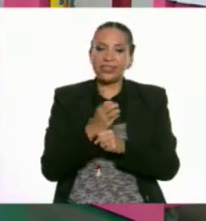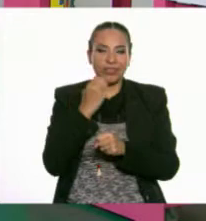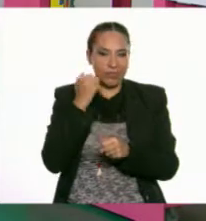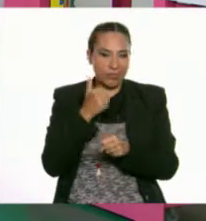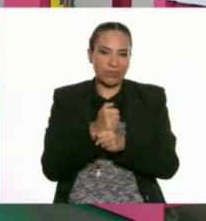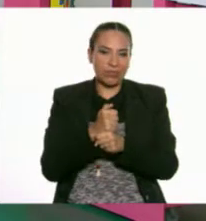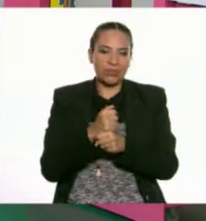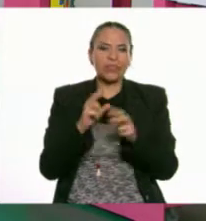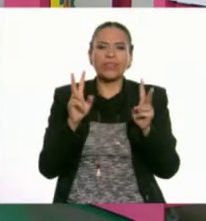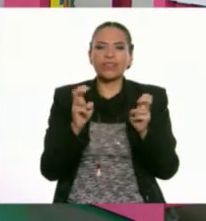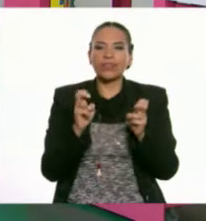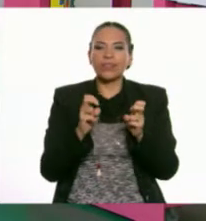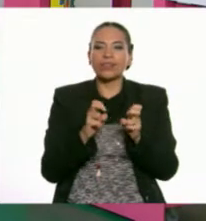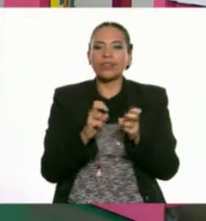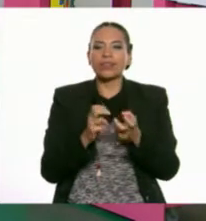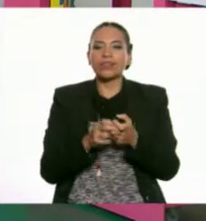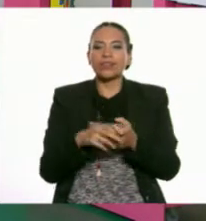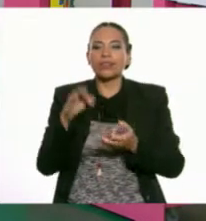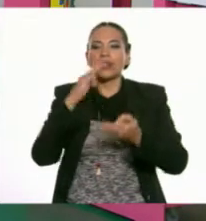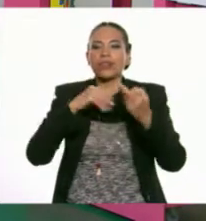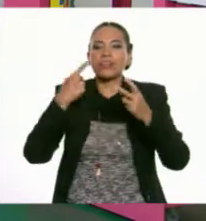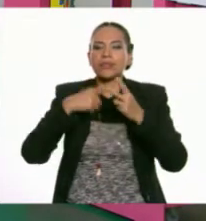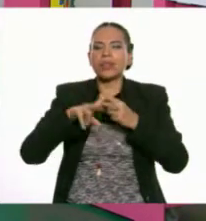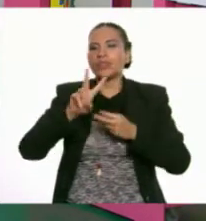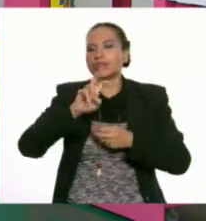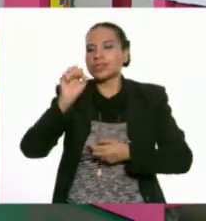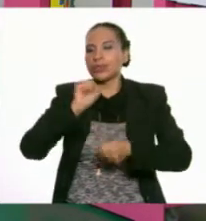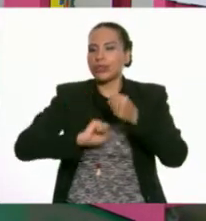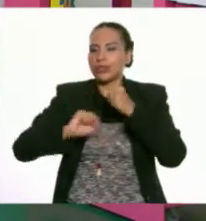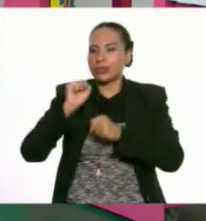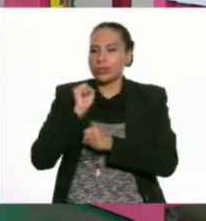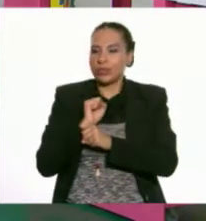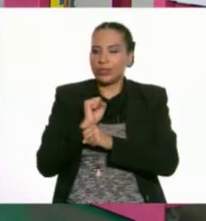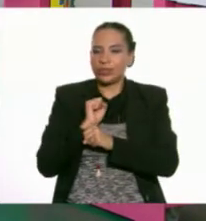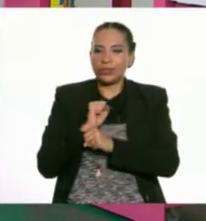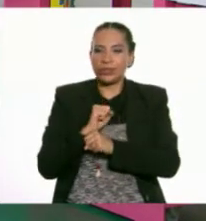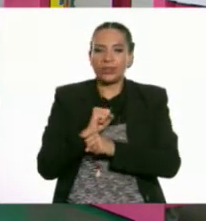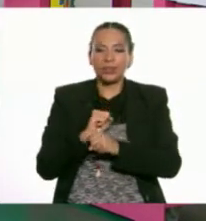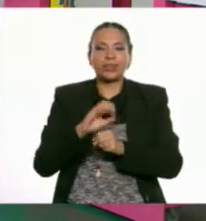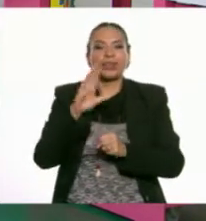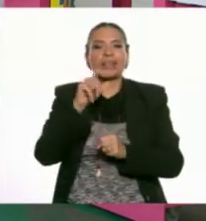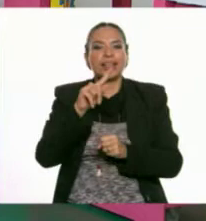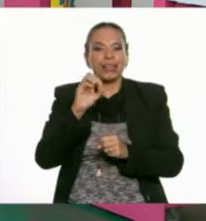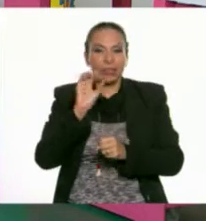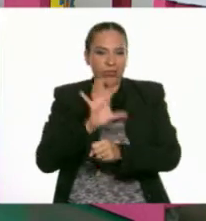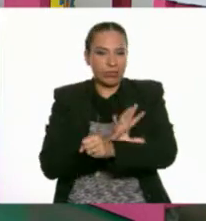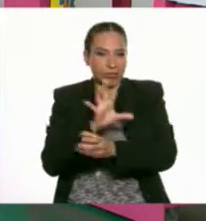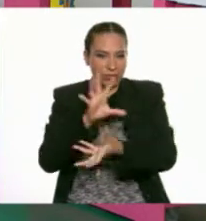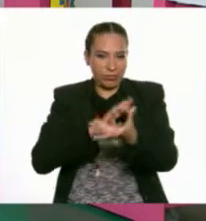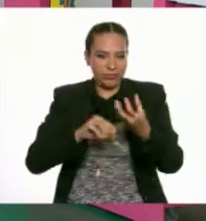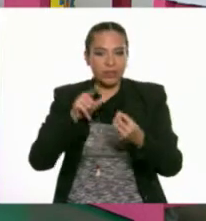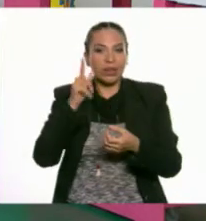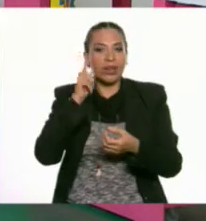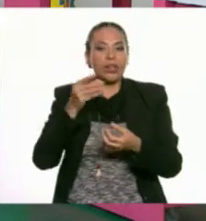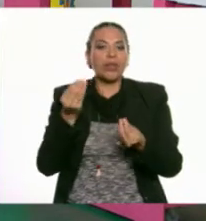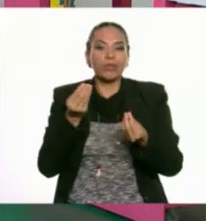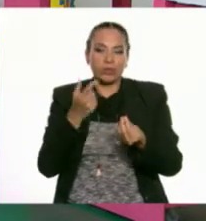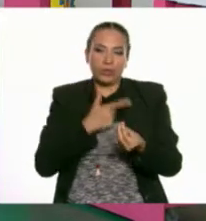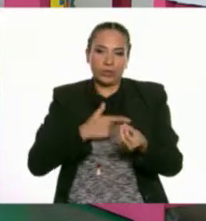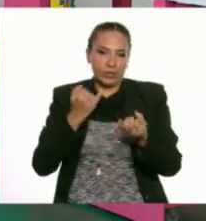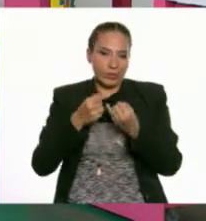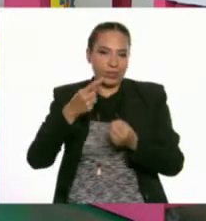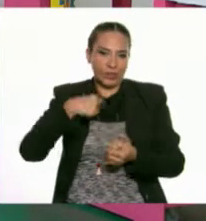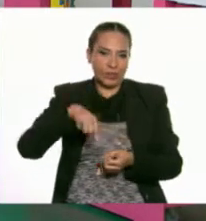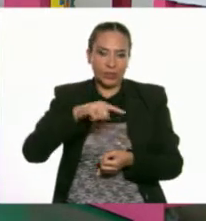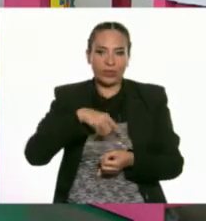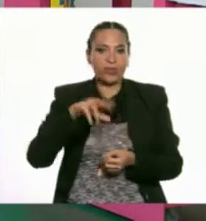primaria. El tema fue Todo comenzó hace 200 años. Electroimanes. Esperamos que lo hayan disfrutado tanto como